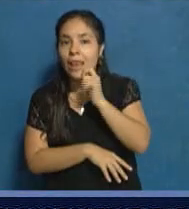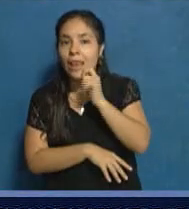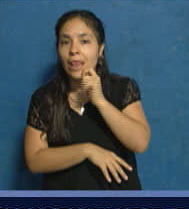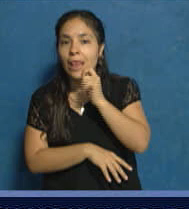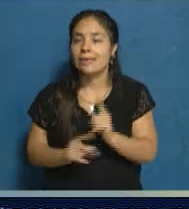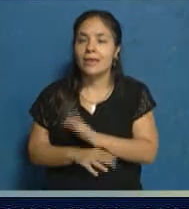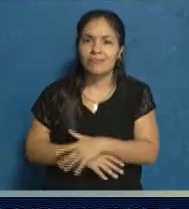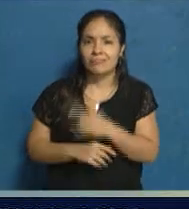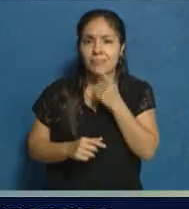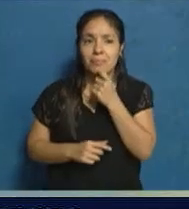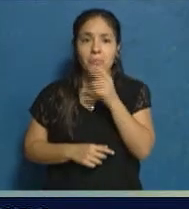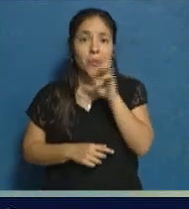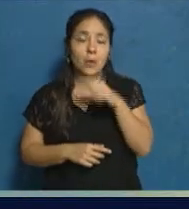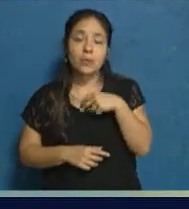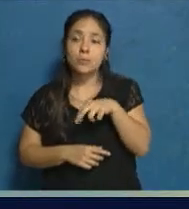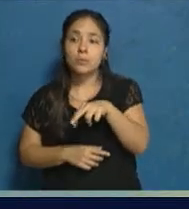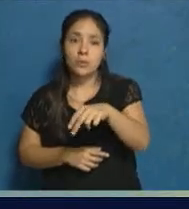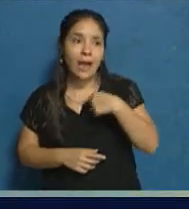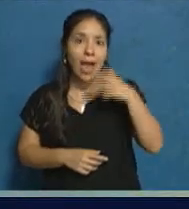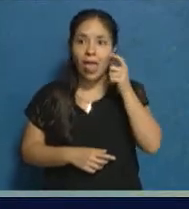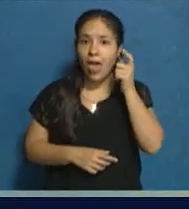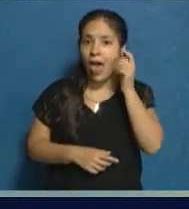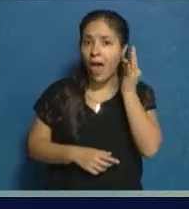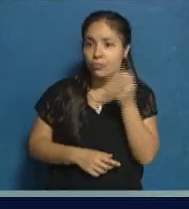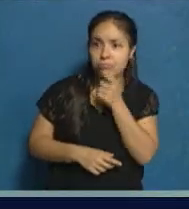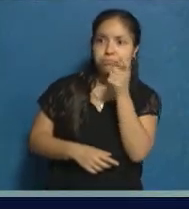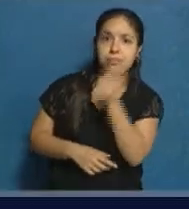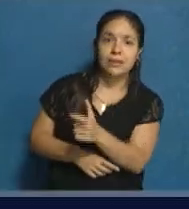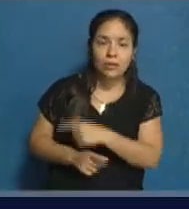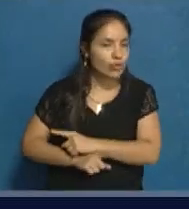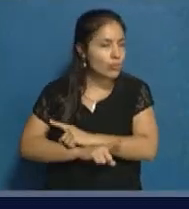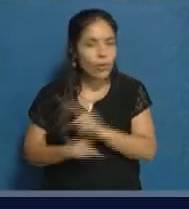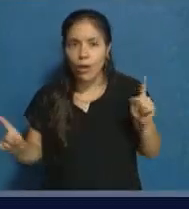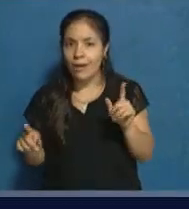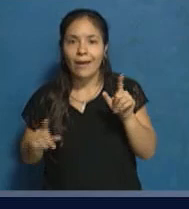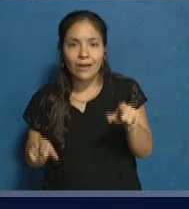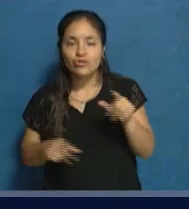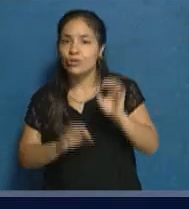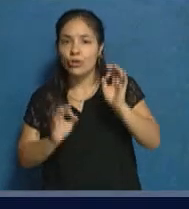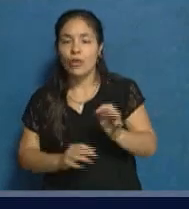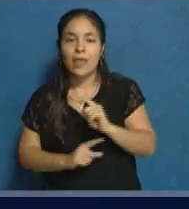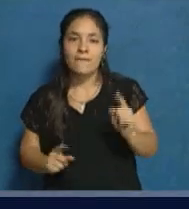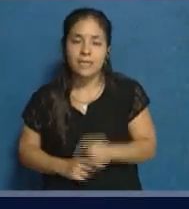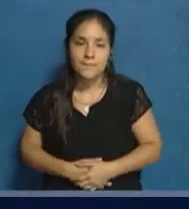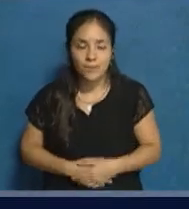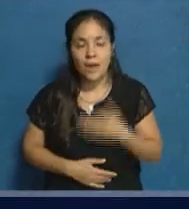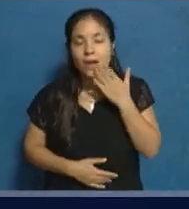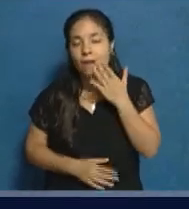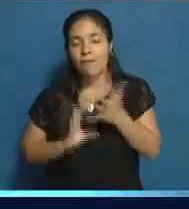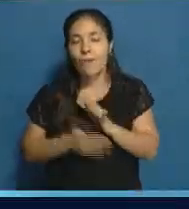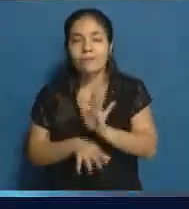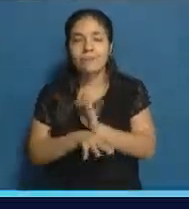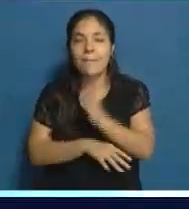son inoportunos y que no se deben llevar a cabo como conducta machista. Estamos hablando